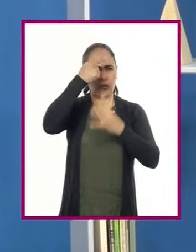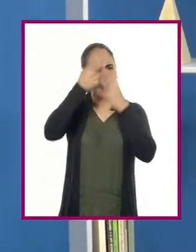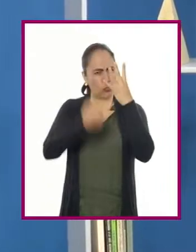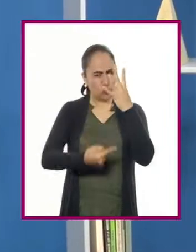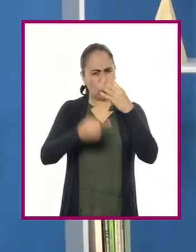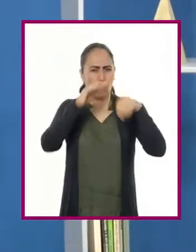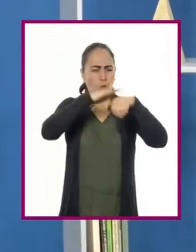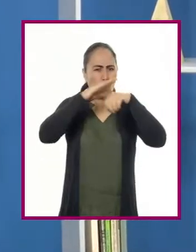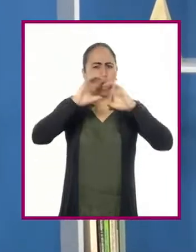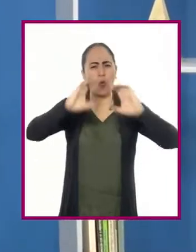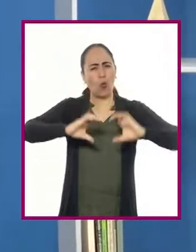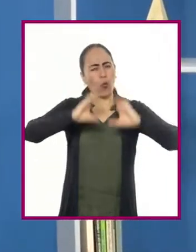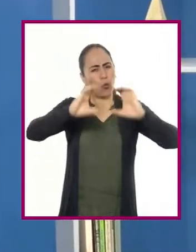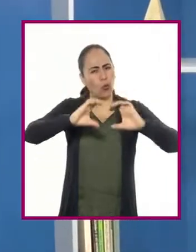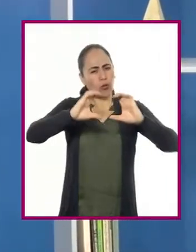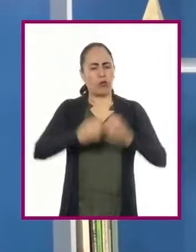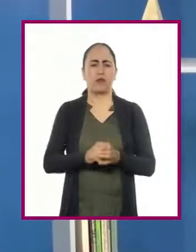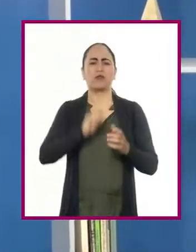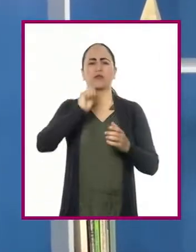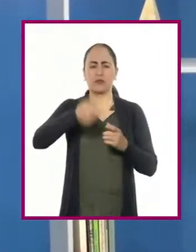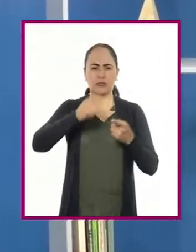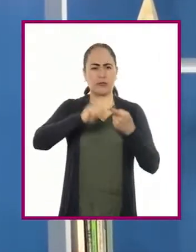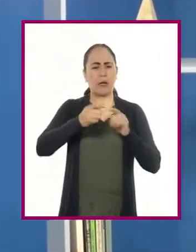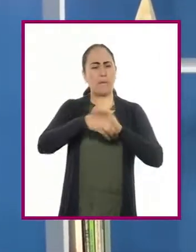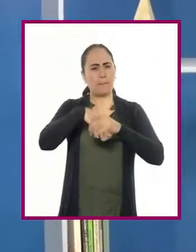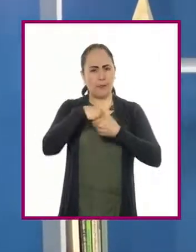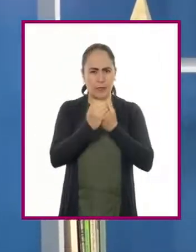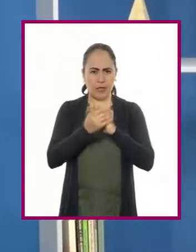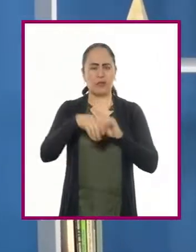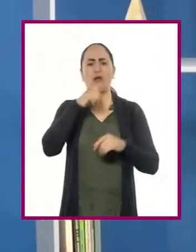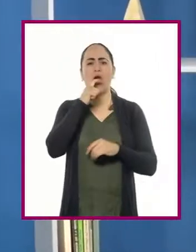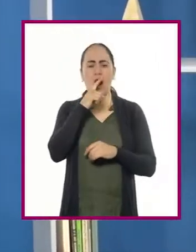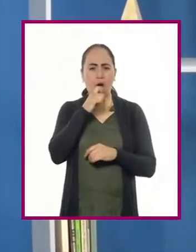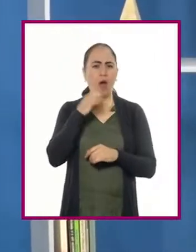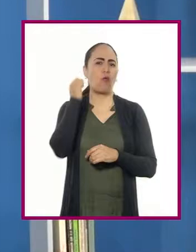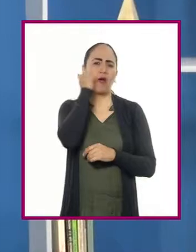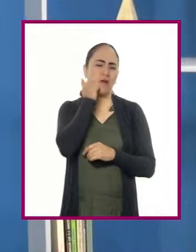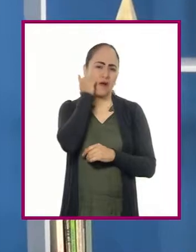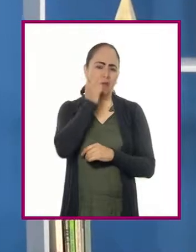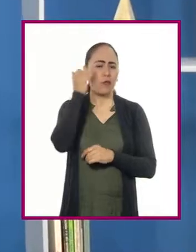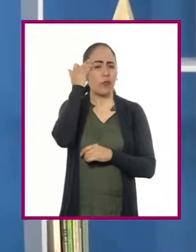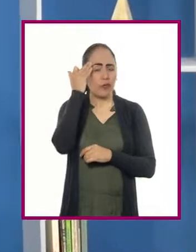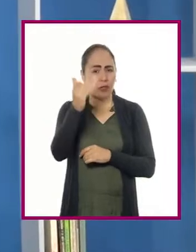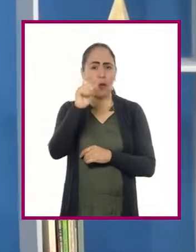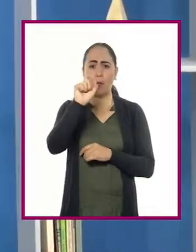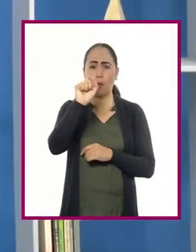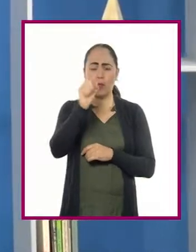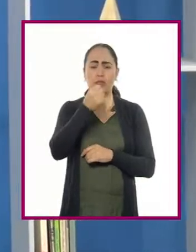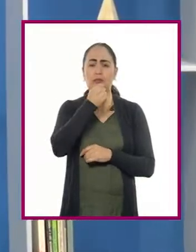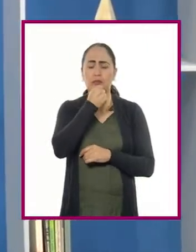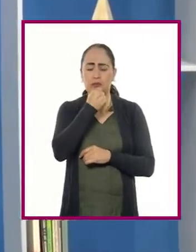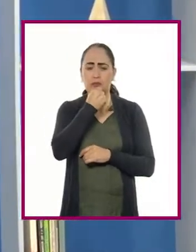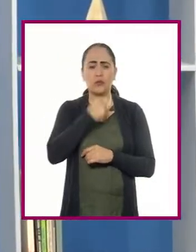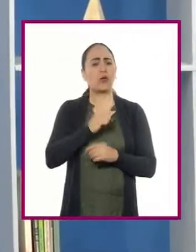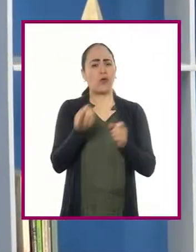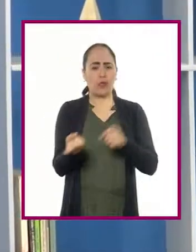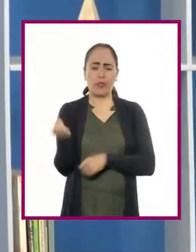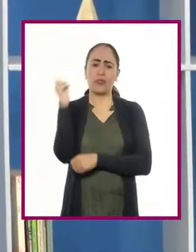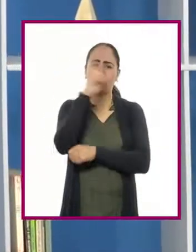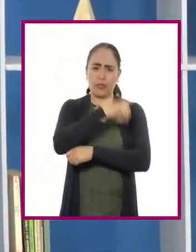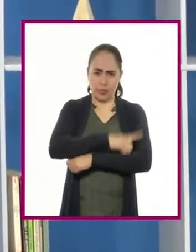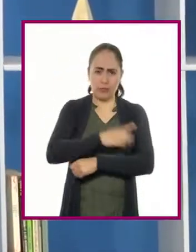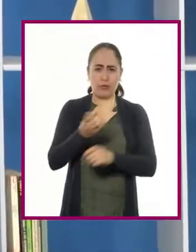de prevención sanitaria. El lavado de manos con agua y jabón, por lo menos durante 20 segundos, varias veces al